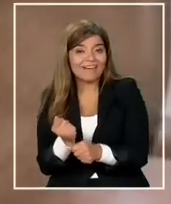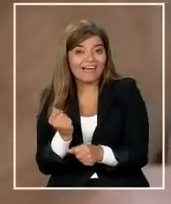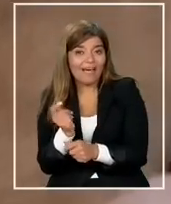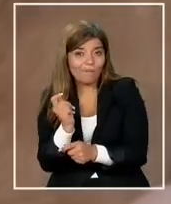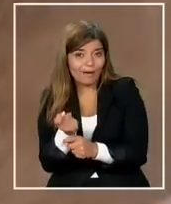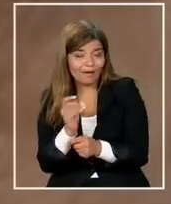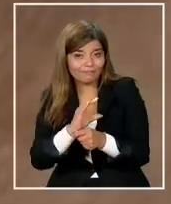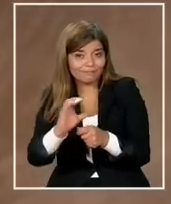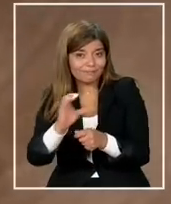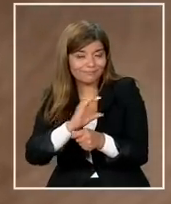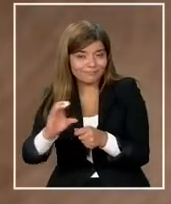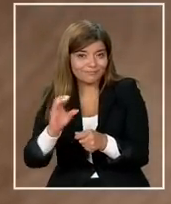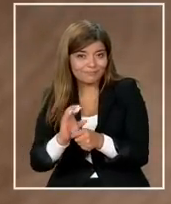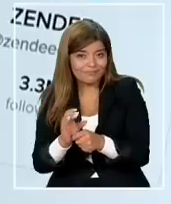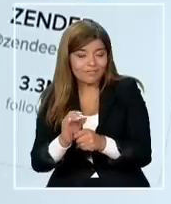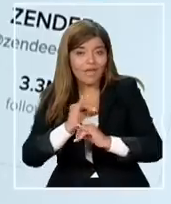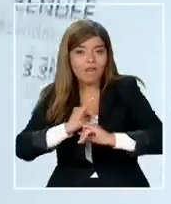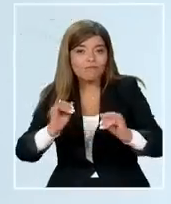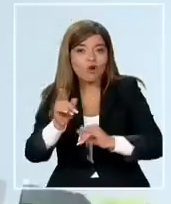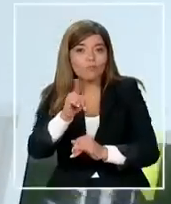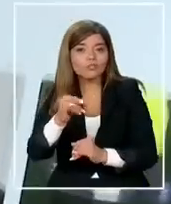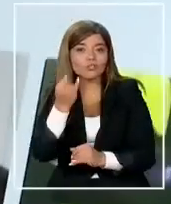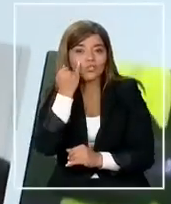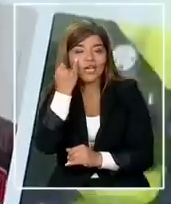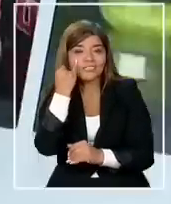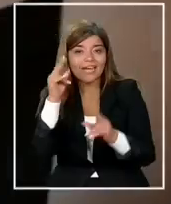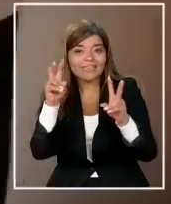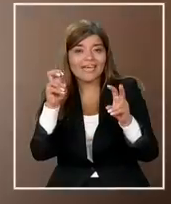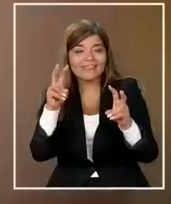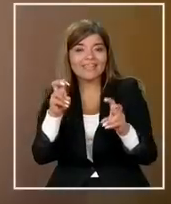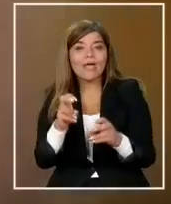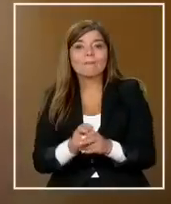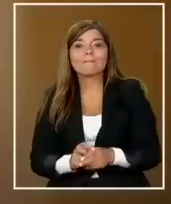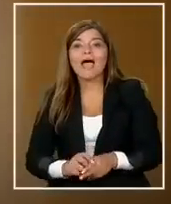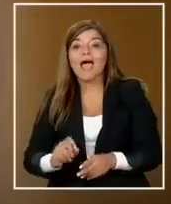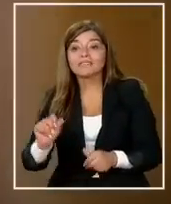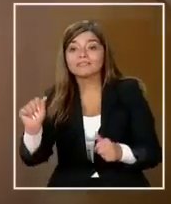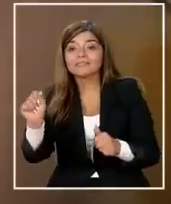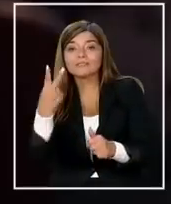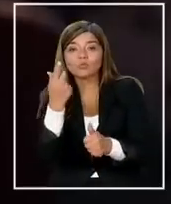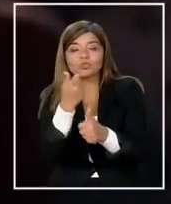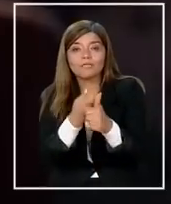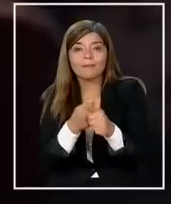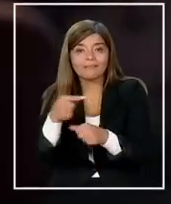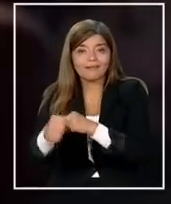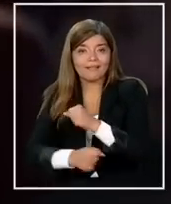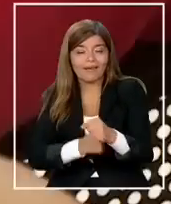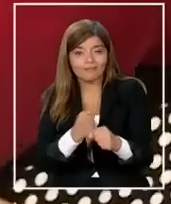Servicio de Impuestos Internos sobre este tema estará disponible el segundo semestre de este año.